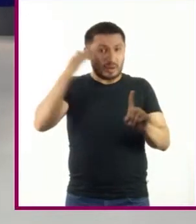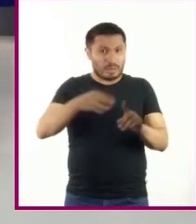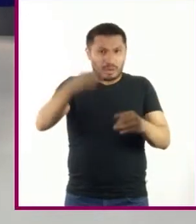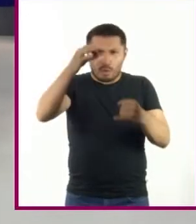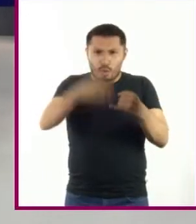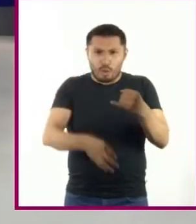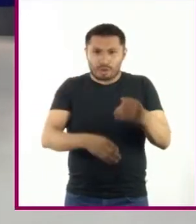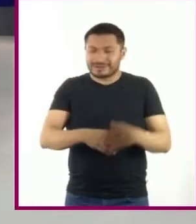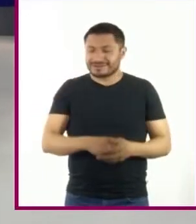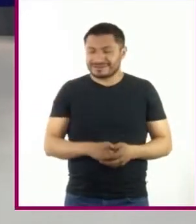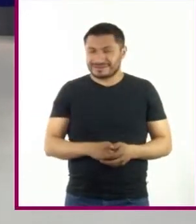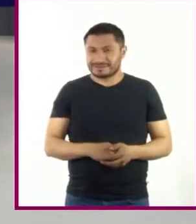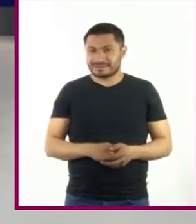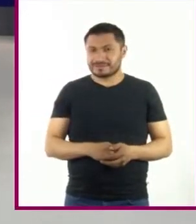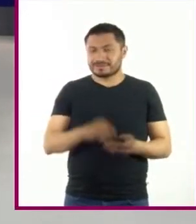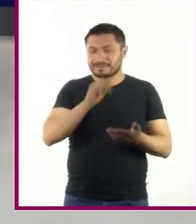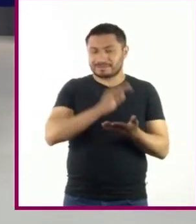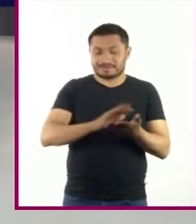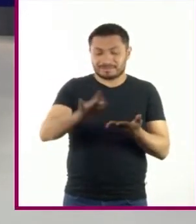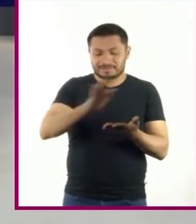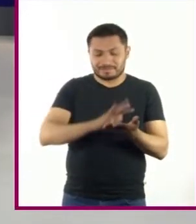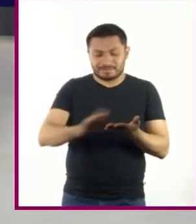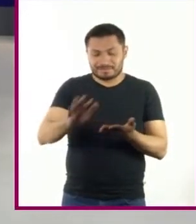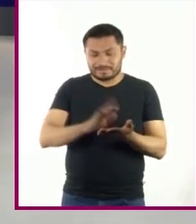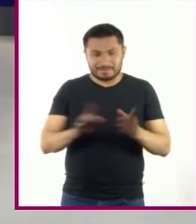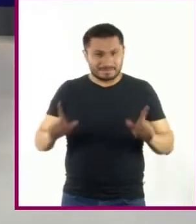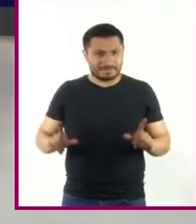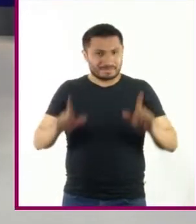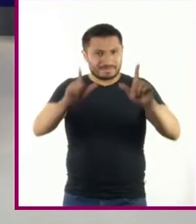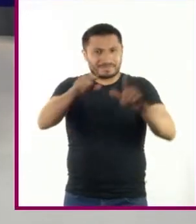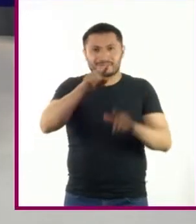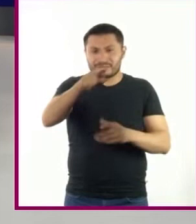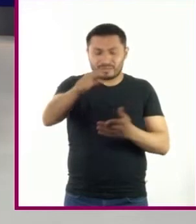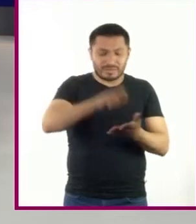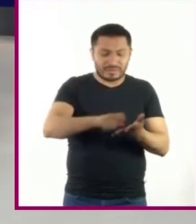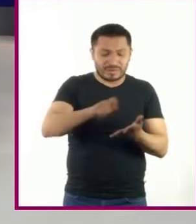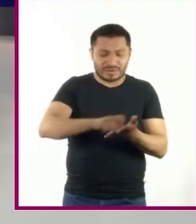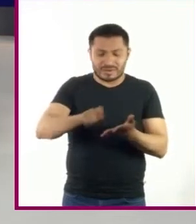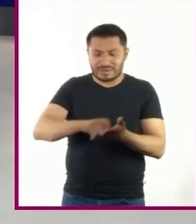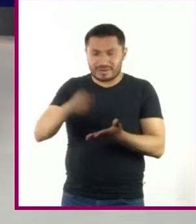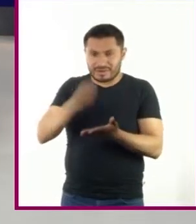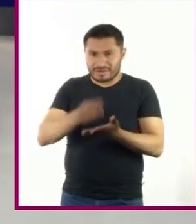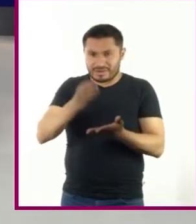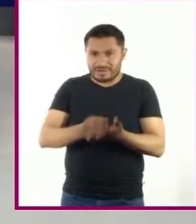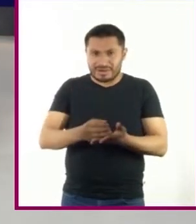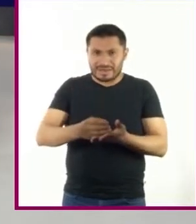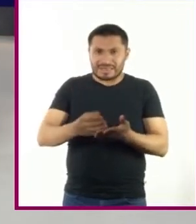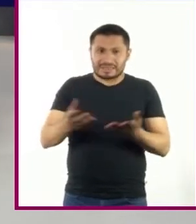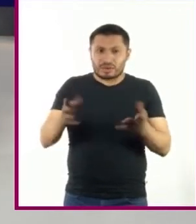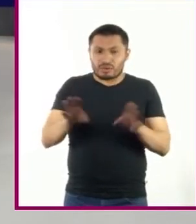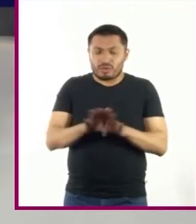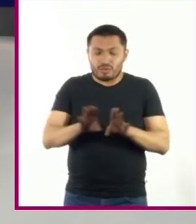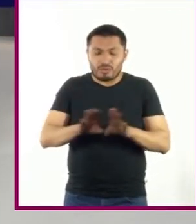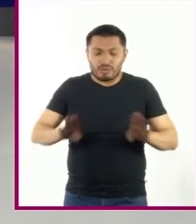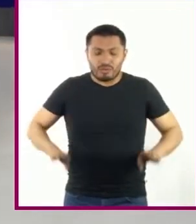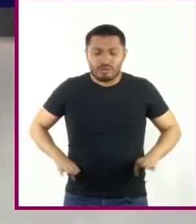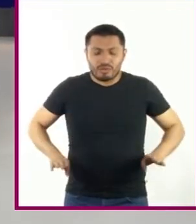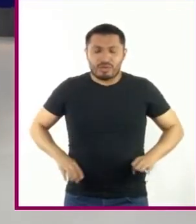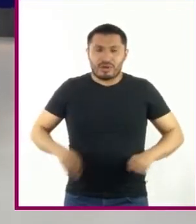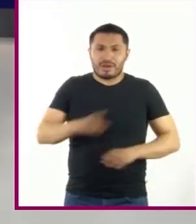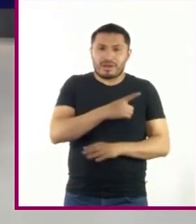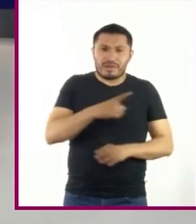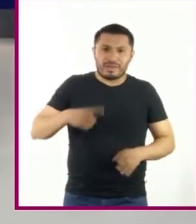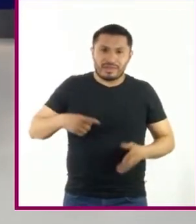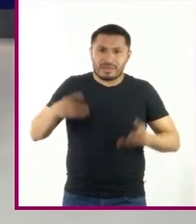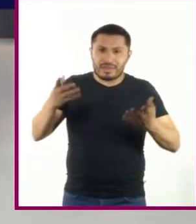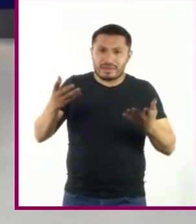final. Leamos el siguiente texto. Vayan anotando en su cuaderno las observaciones que se le tienen que